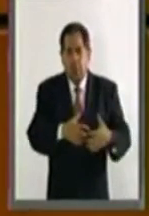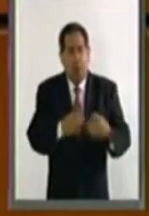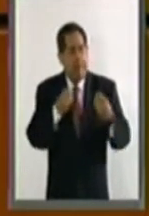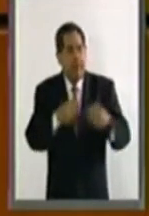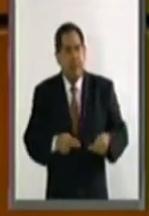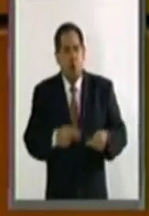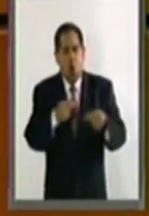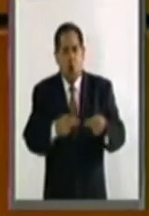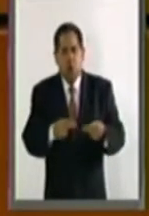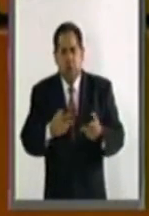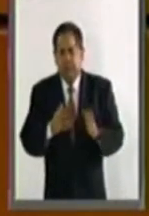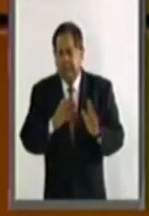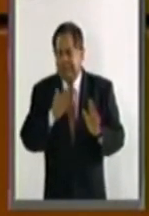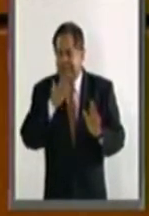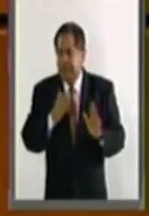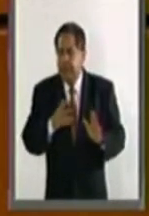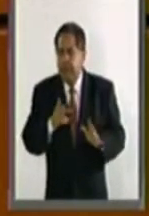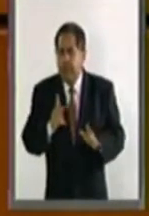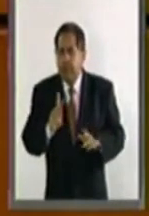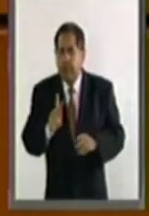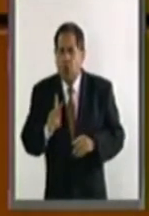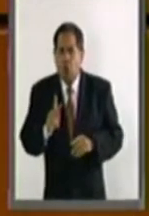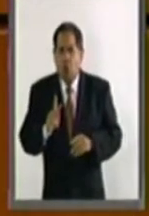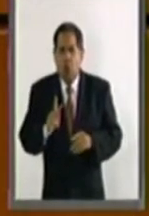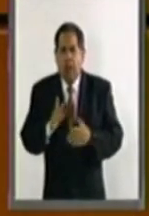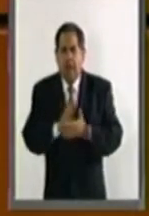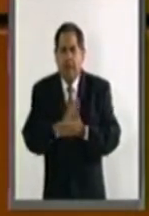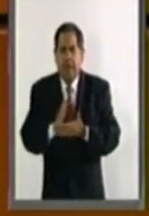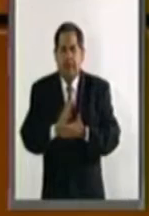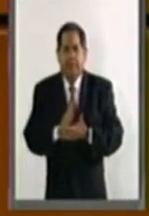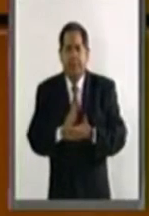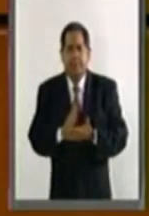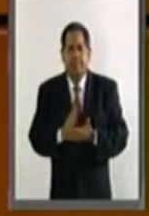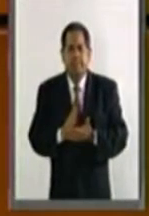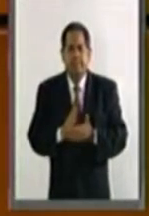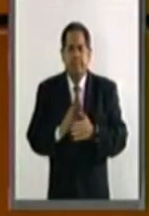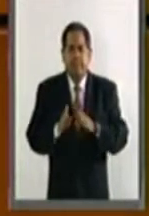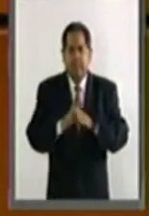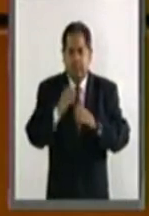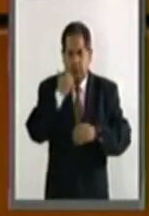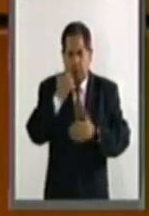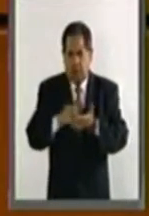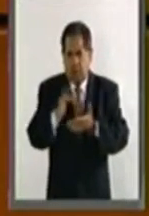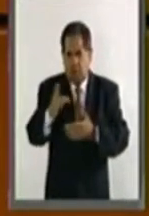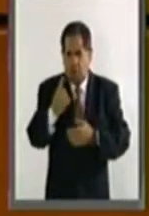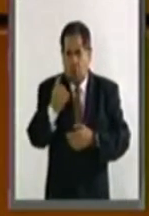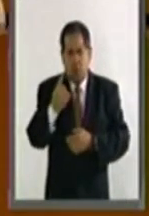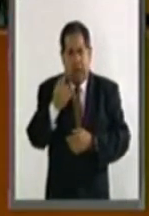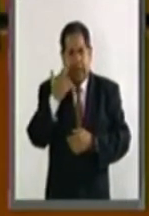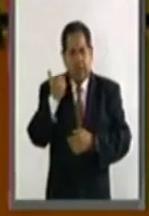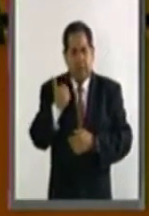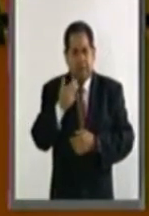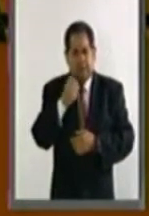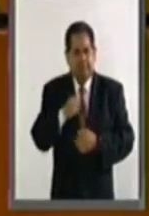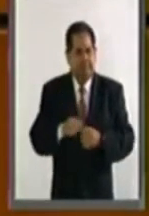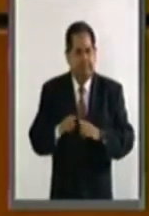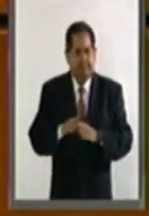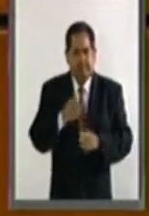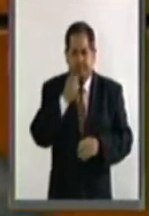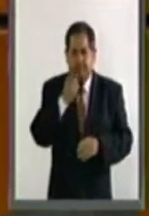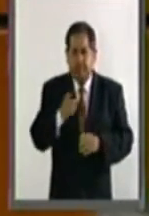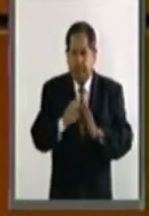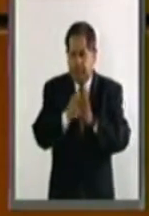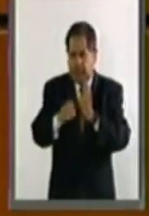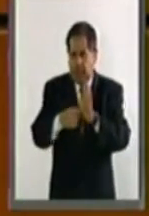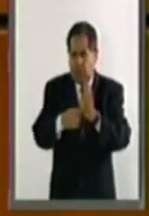negocio. Esto es muy bueno. Por otra parte, ¿por qué lo agradezco? Por una razón. Lo decimos como